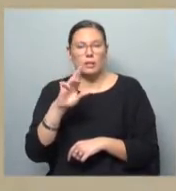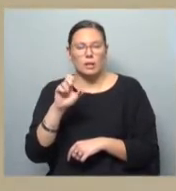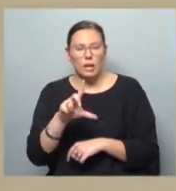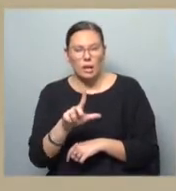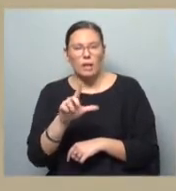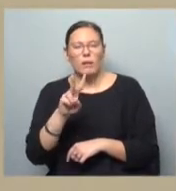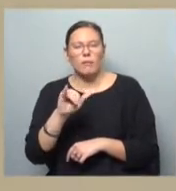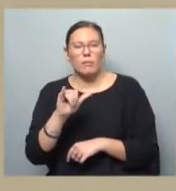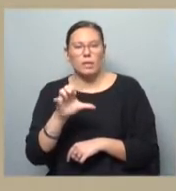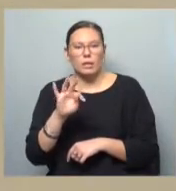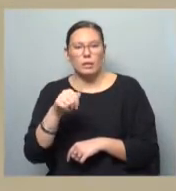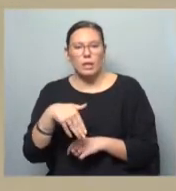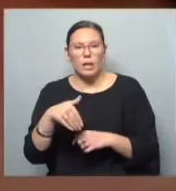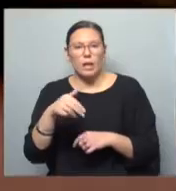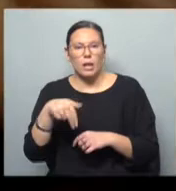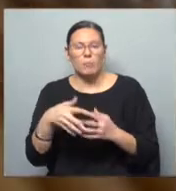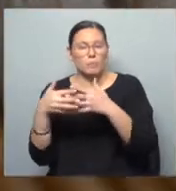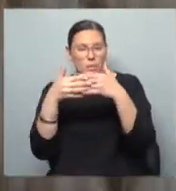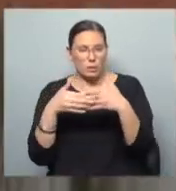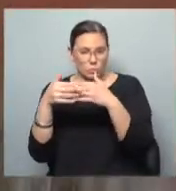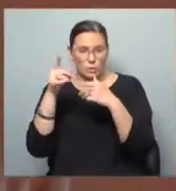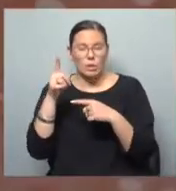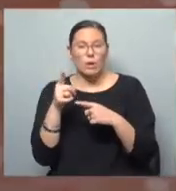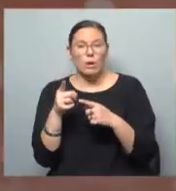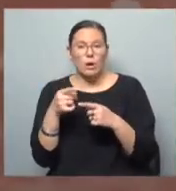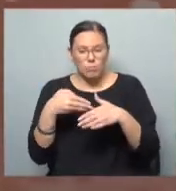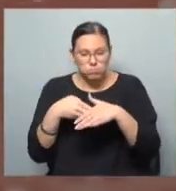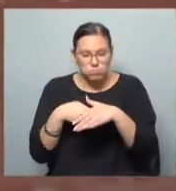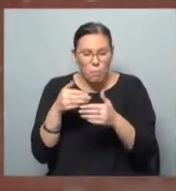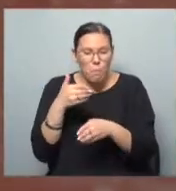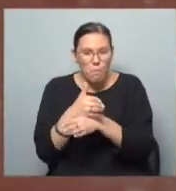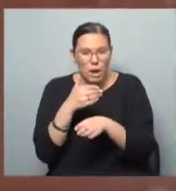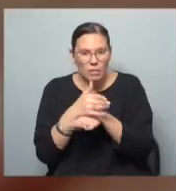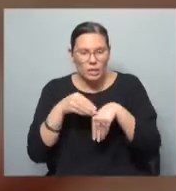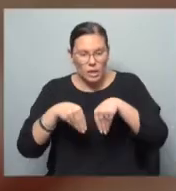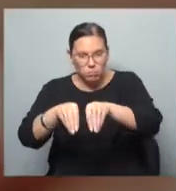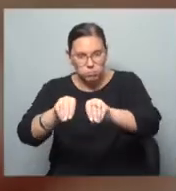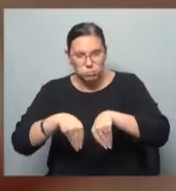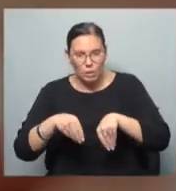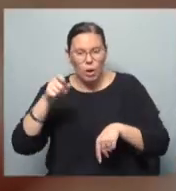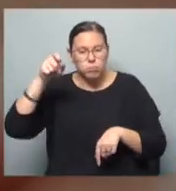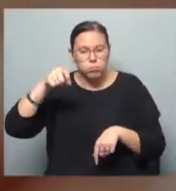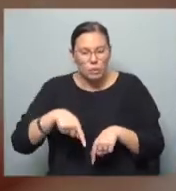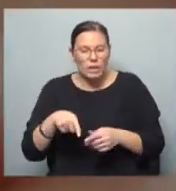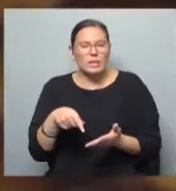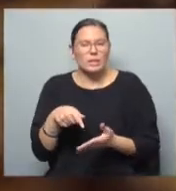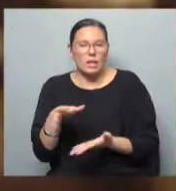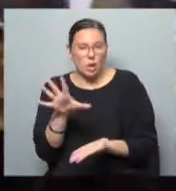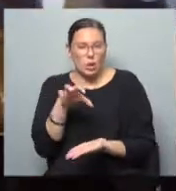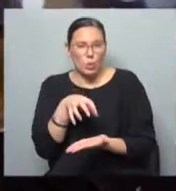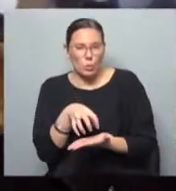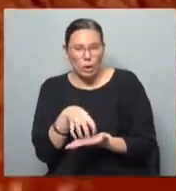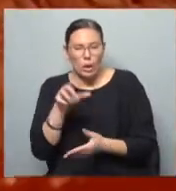Ho Chi Minh, y de Estados Unidos, Jimmy Carter. La impresión en madera es una de las características tradicionales de esta tienda y considerada